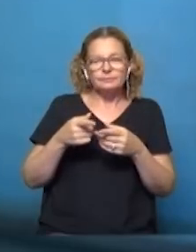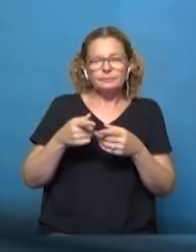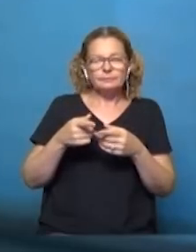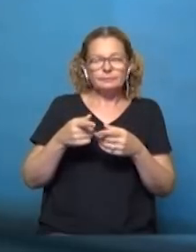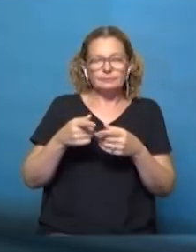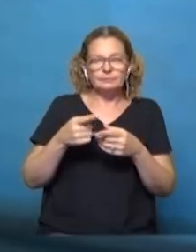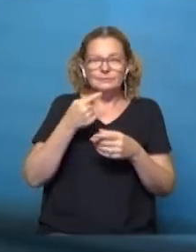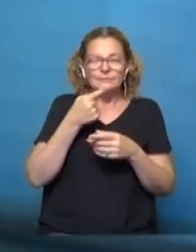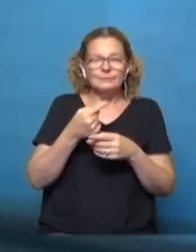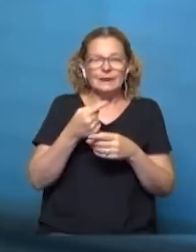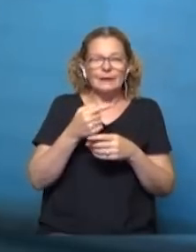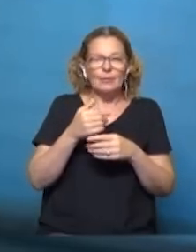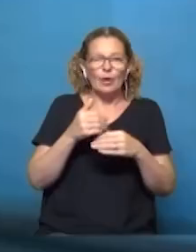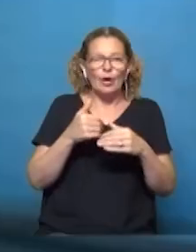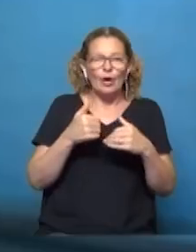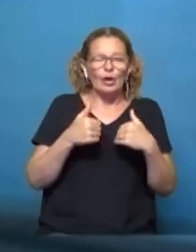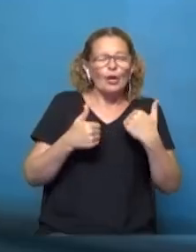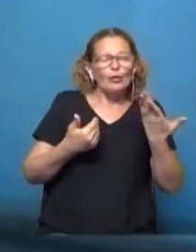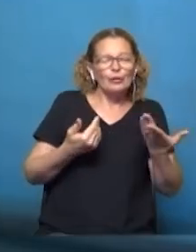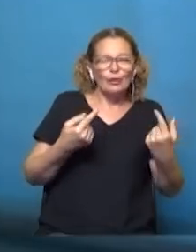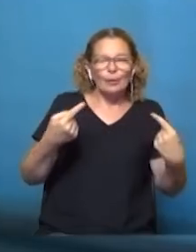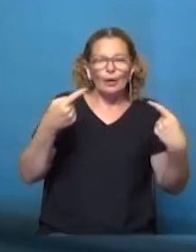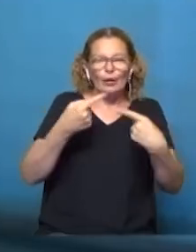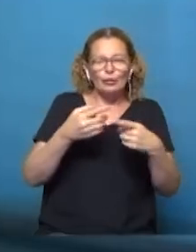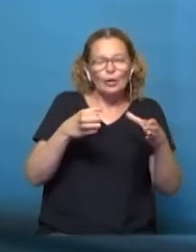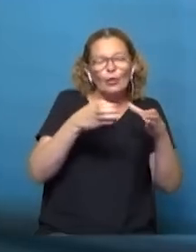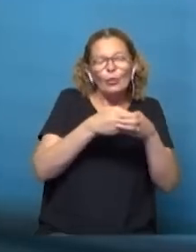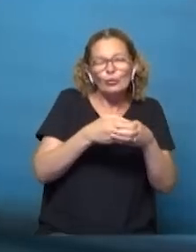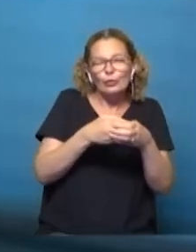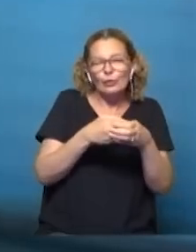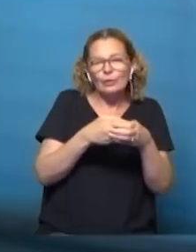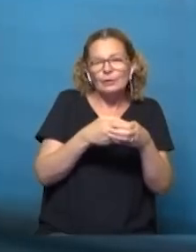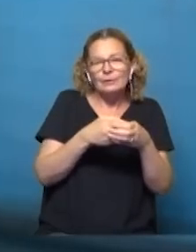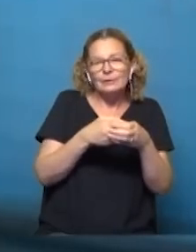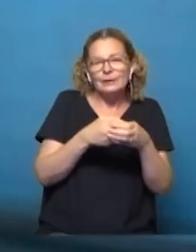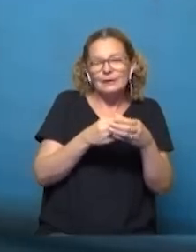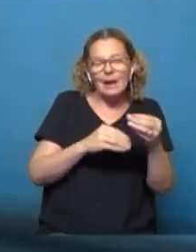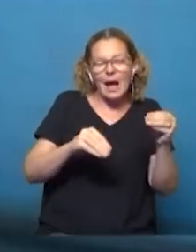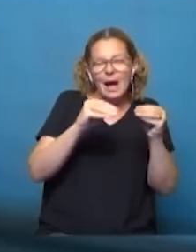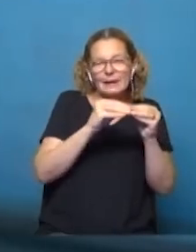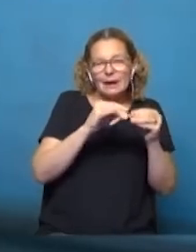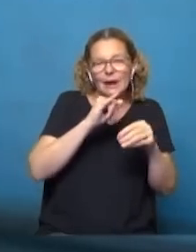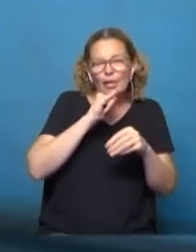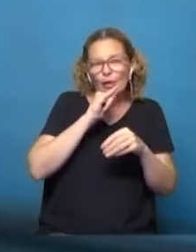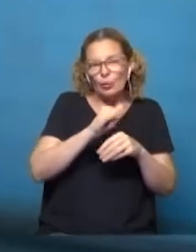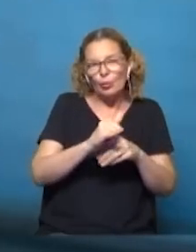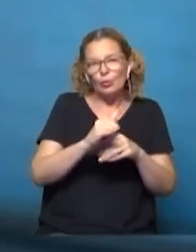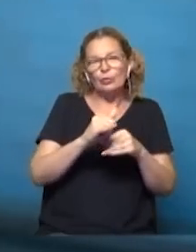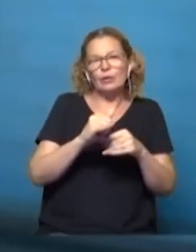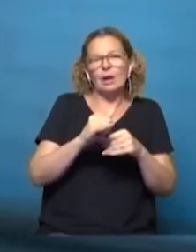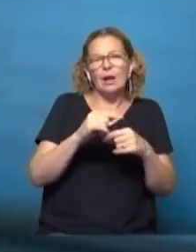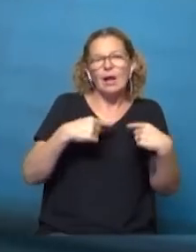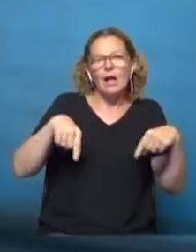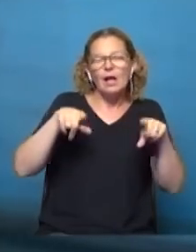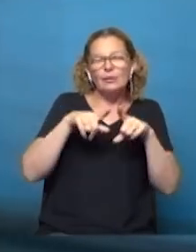digamos la izquierda la oposición en su conjunto tiene que agregarle denuncias a